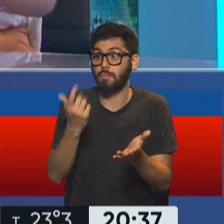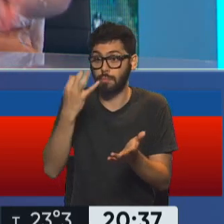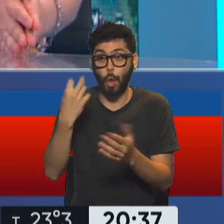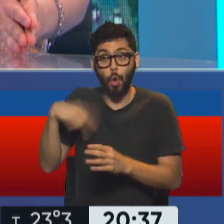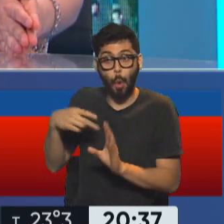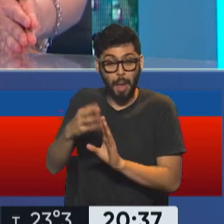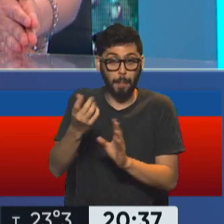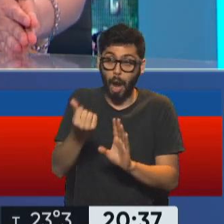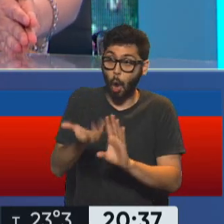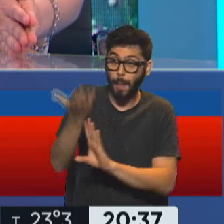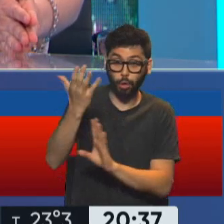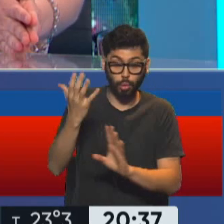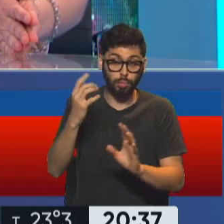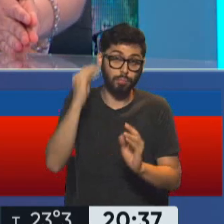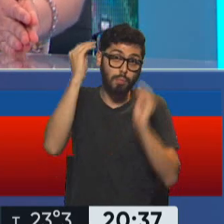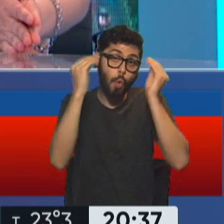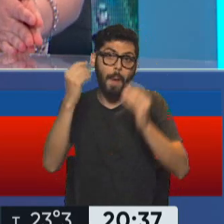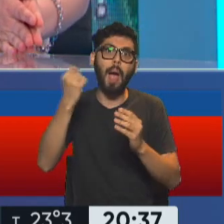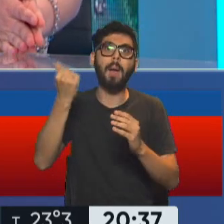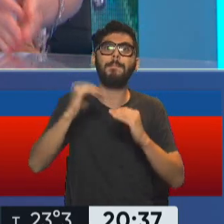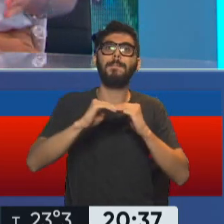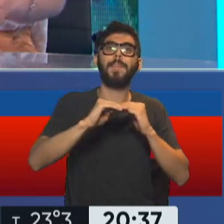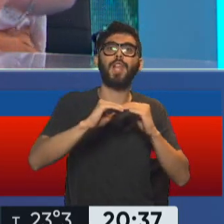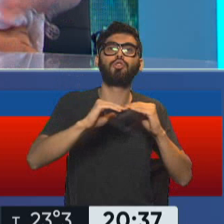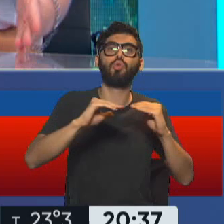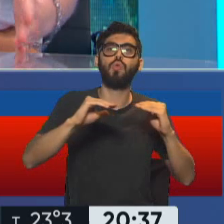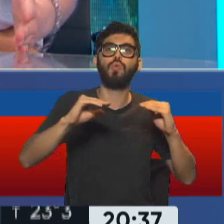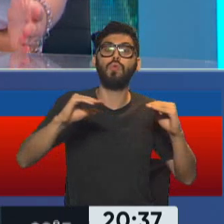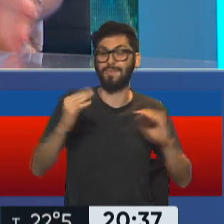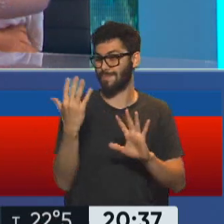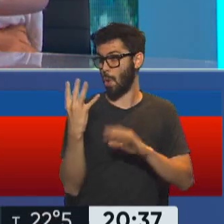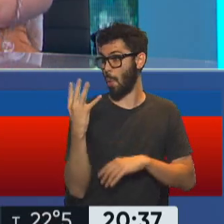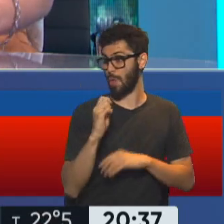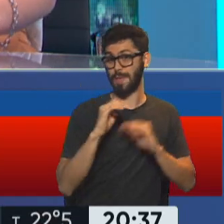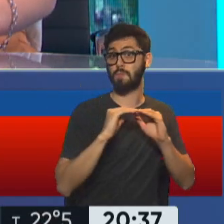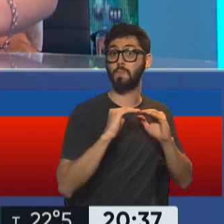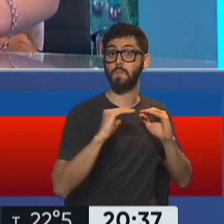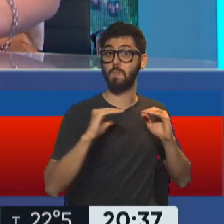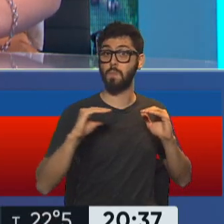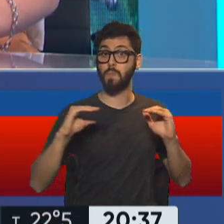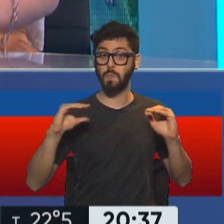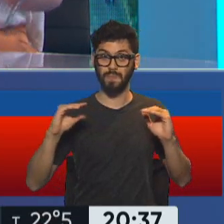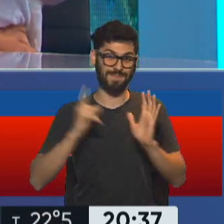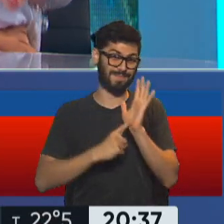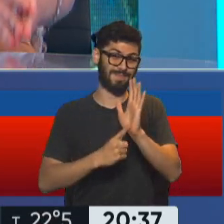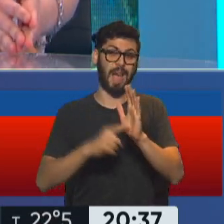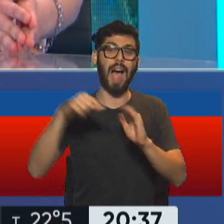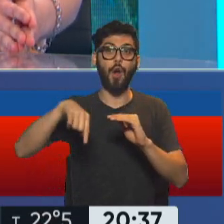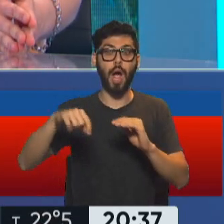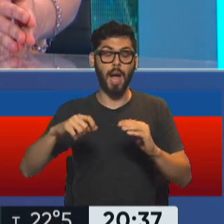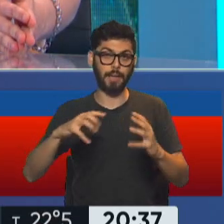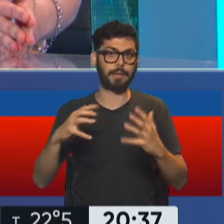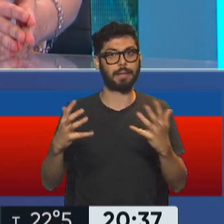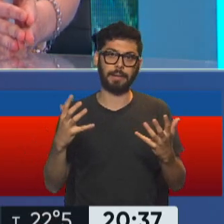viene a romper un poco esta estabilización de precios que el gobierno había conseguido en los últimos 4 meses a partir de las últimas medidas tomadas, ya sea con